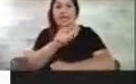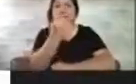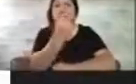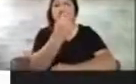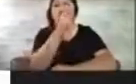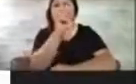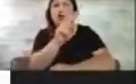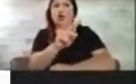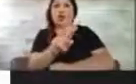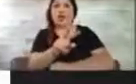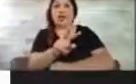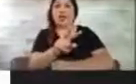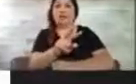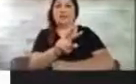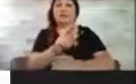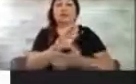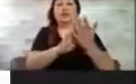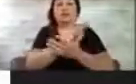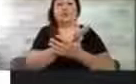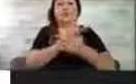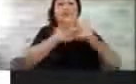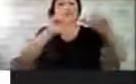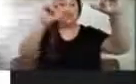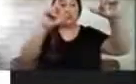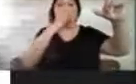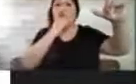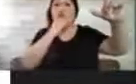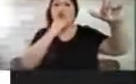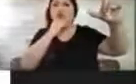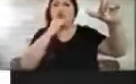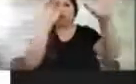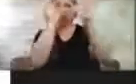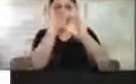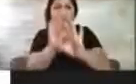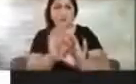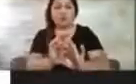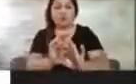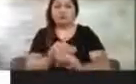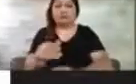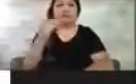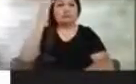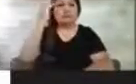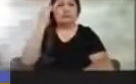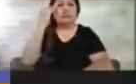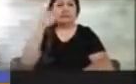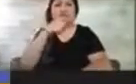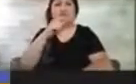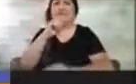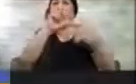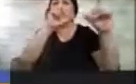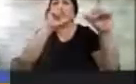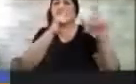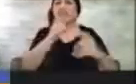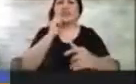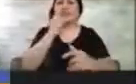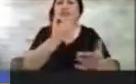no hay una descripción, no sabe qué está pasando por encima de una imagen. Entonces es importante describir las imágenes por eso. ¿Qué se describe? Todo,